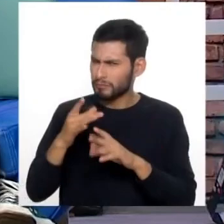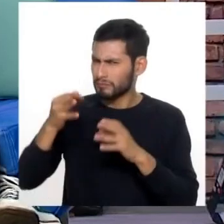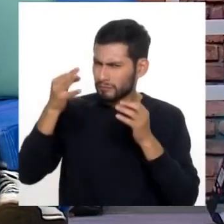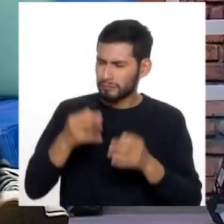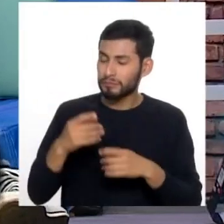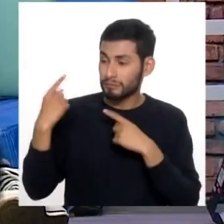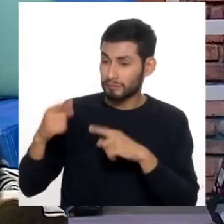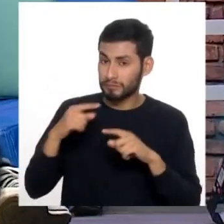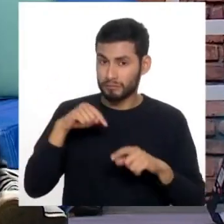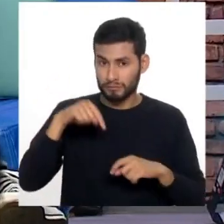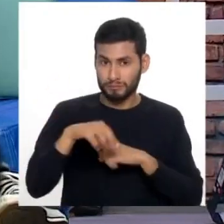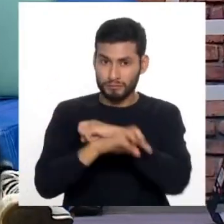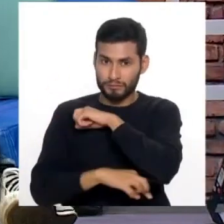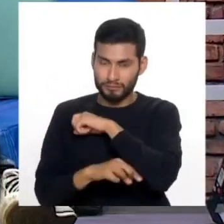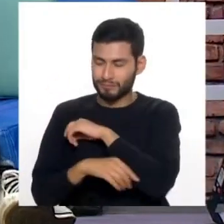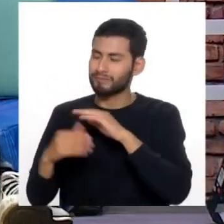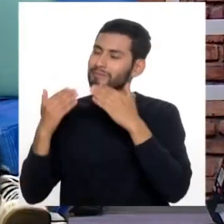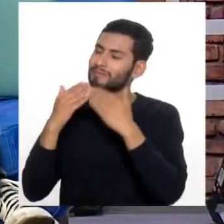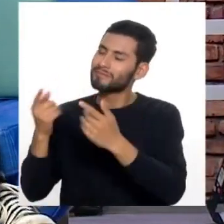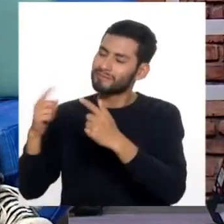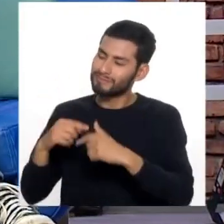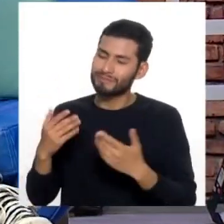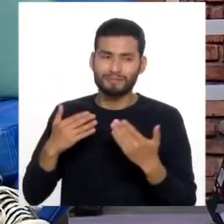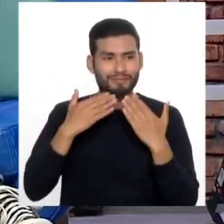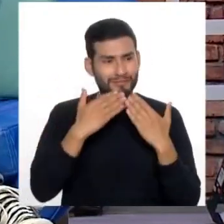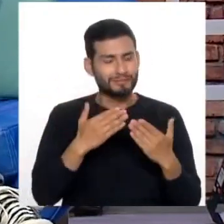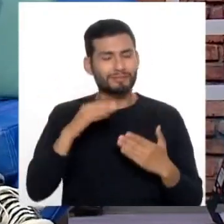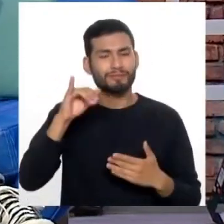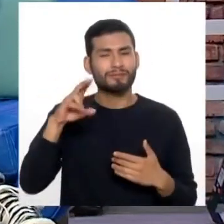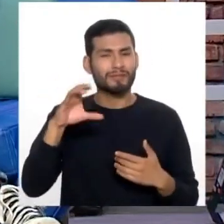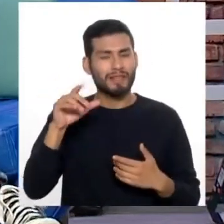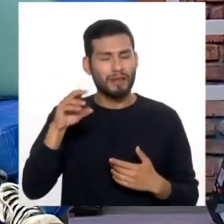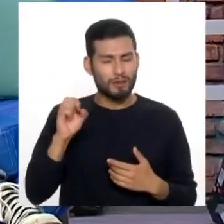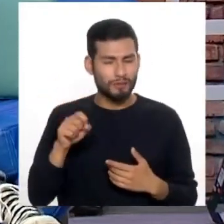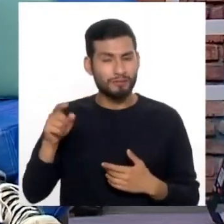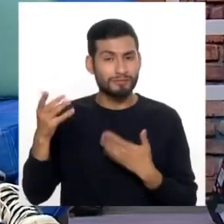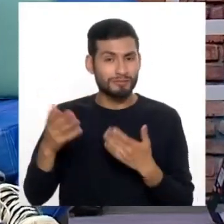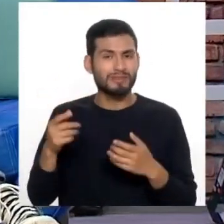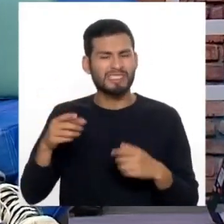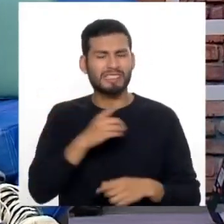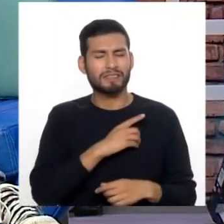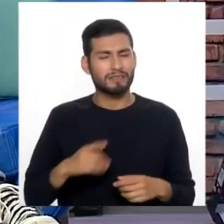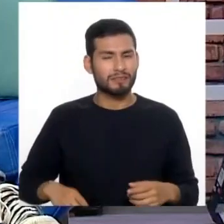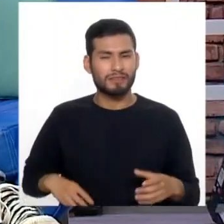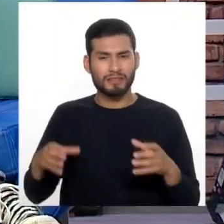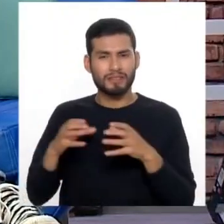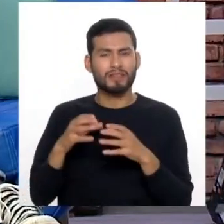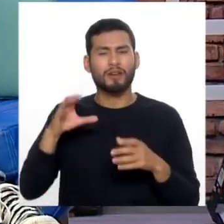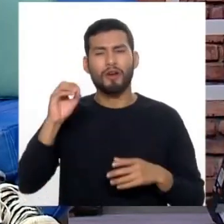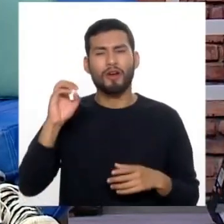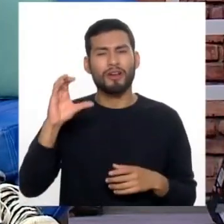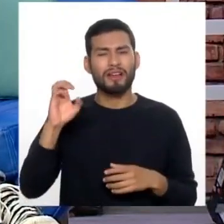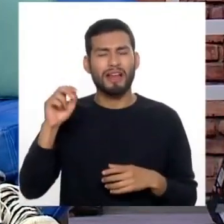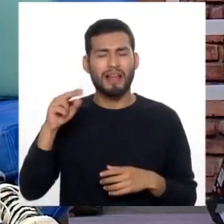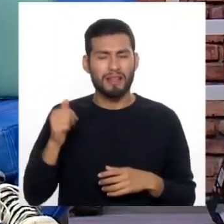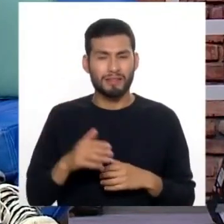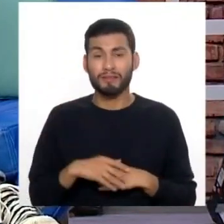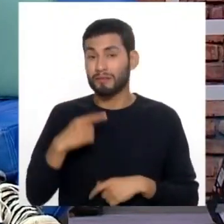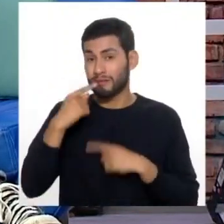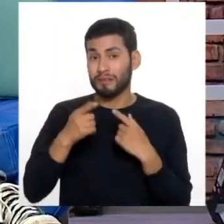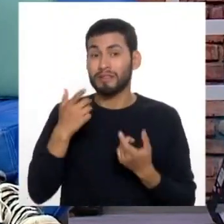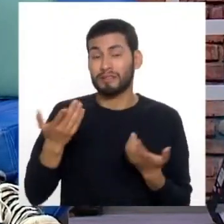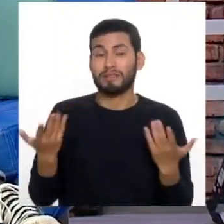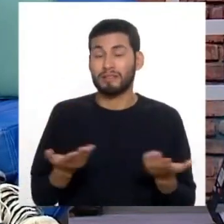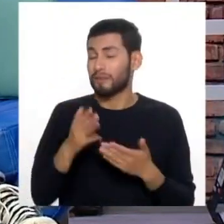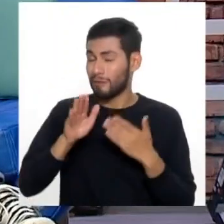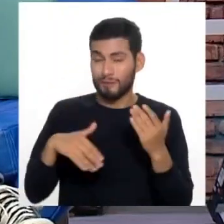realidad de lo que está pasando en nuestro país. Muchísimas gracias por estar con muchas nosotros. Gracias a Juan Carlos Suero, que nos ha acompañado, director de pesquerías de Oceana. Y como yo siempre digo, la casa